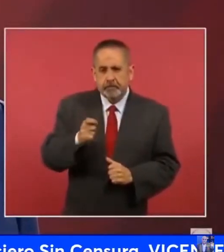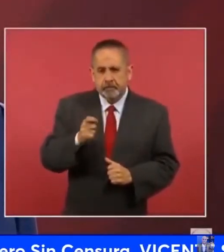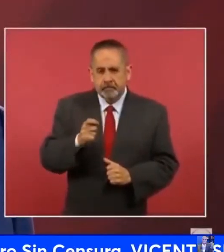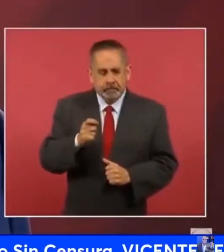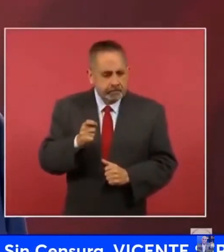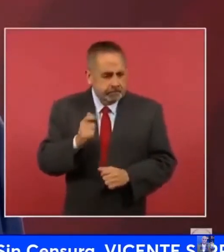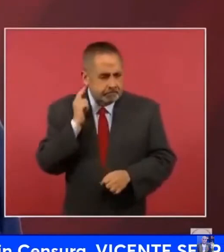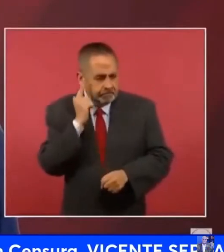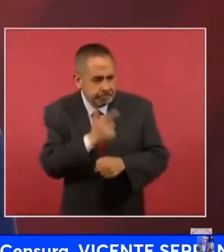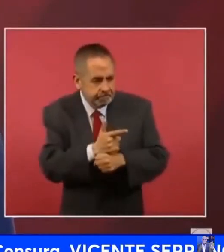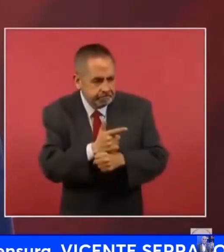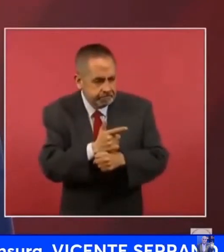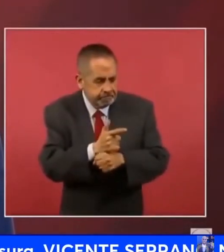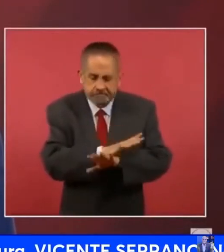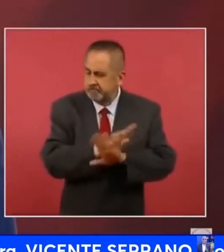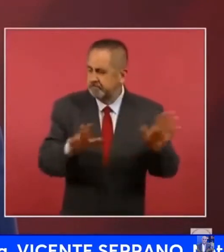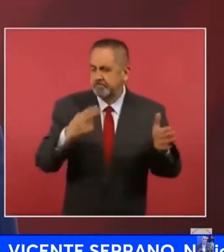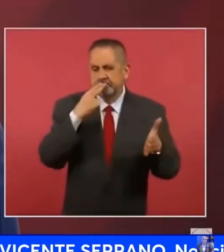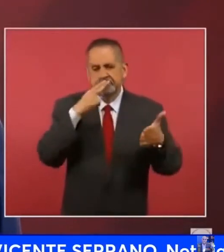y clausurado